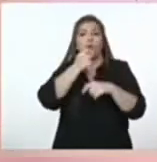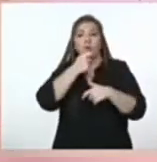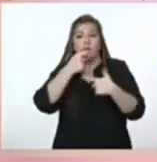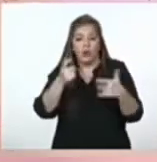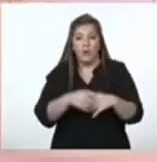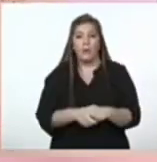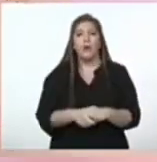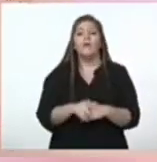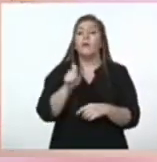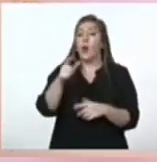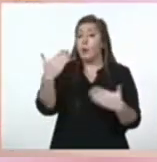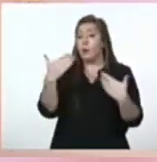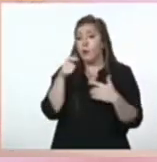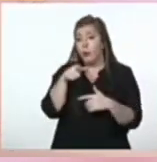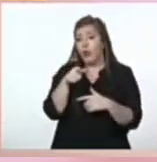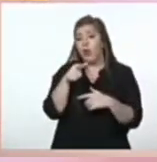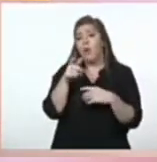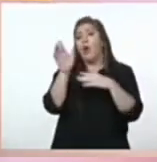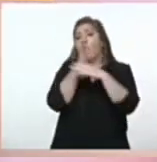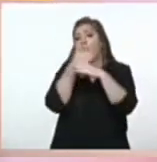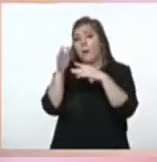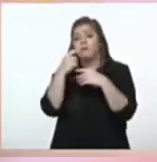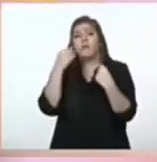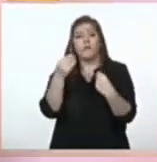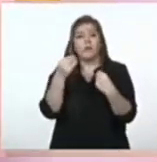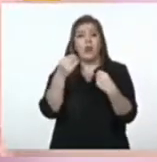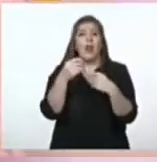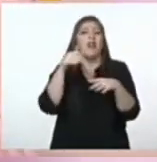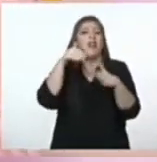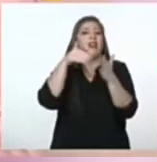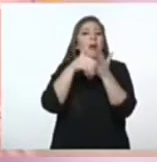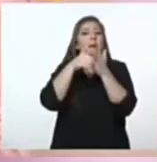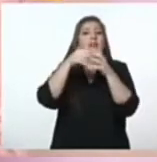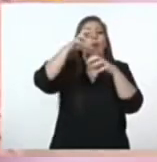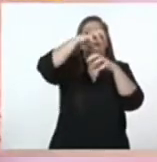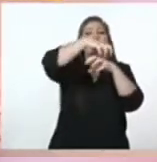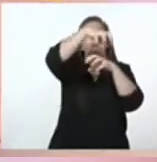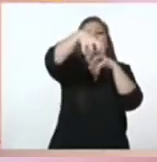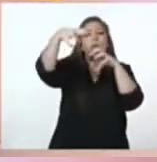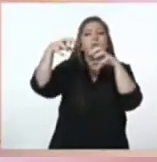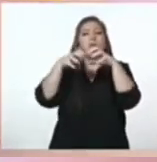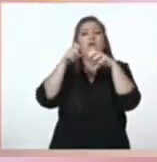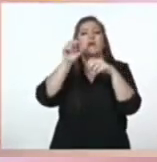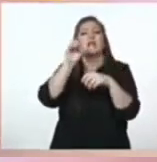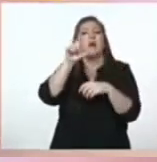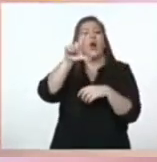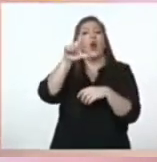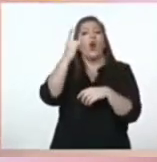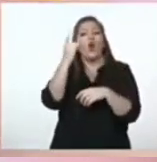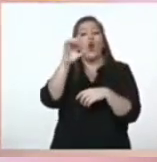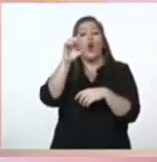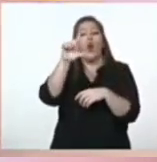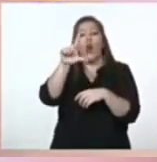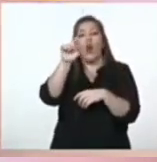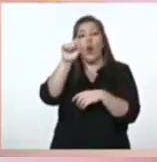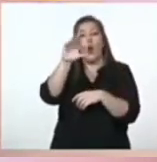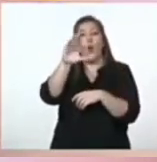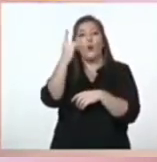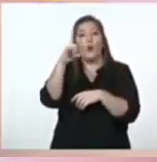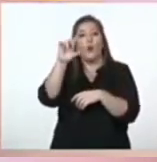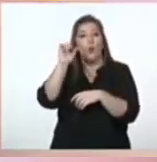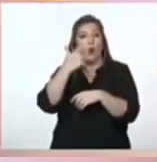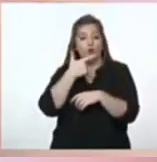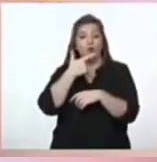esto lo podemos también dividir en áreas y en lóbulos. Tenemos el lóbulo frontal, que